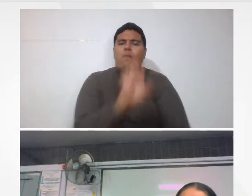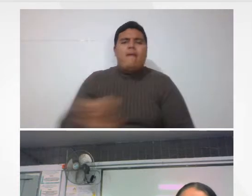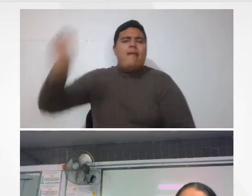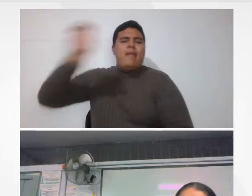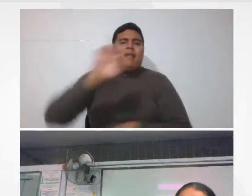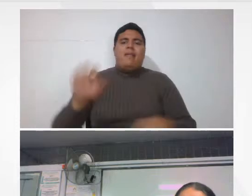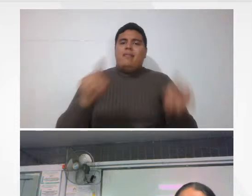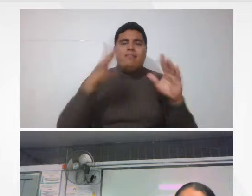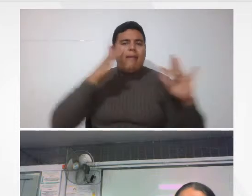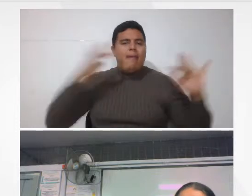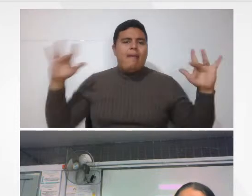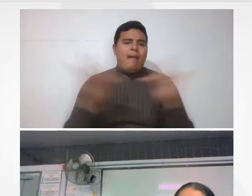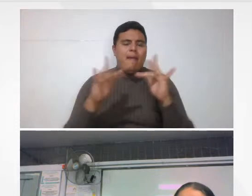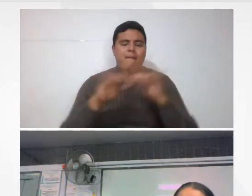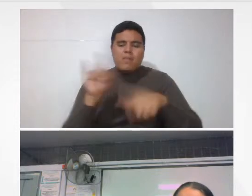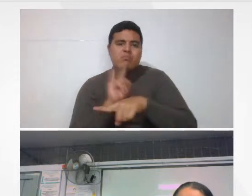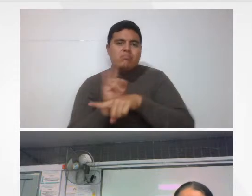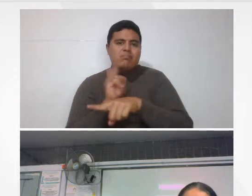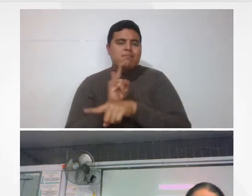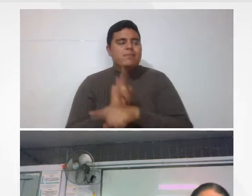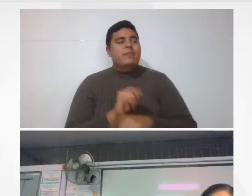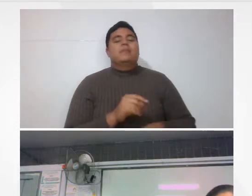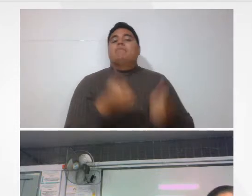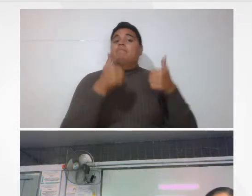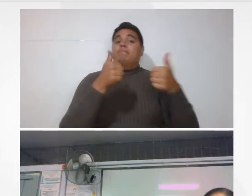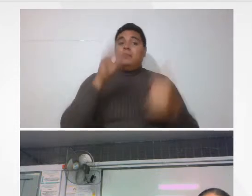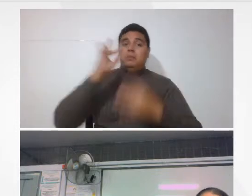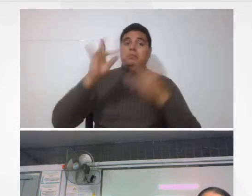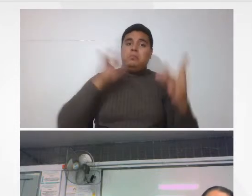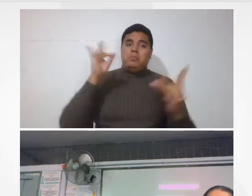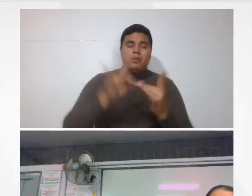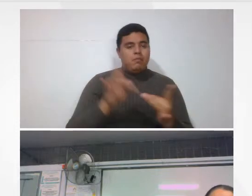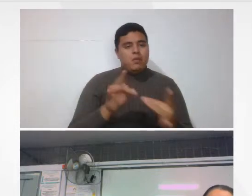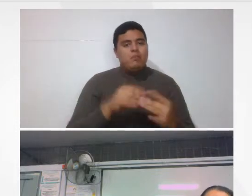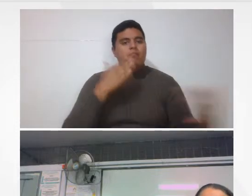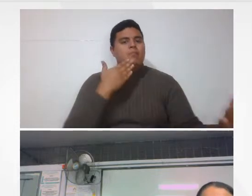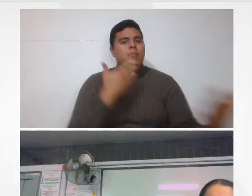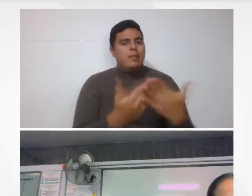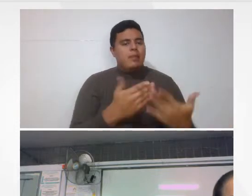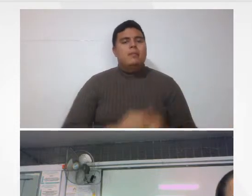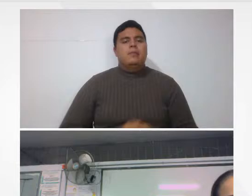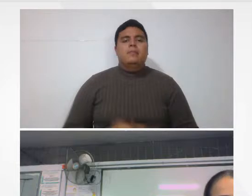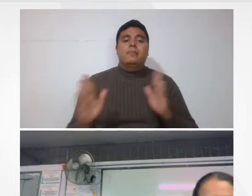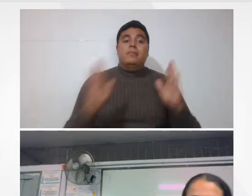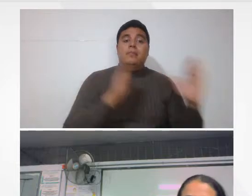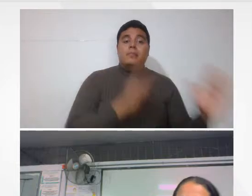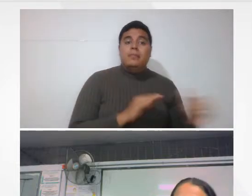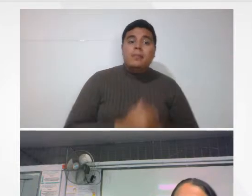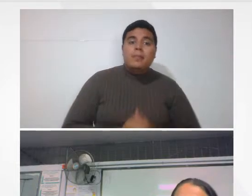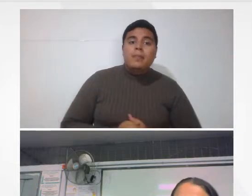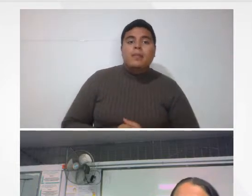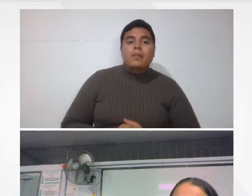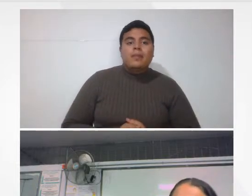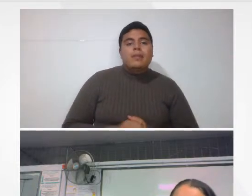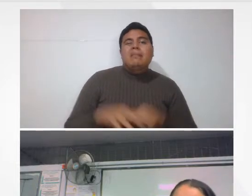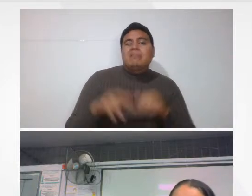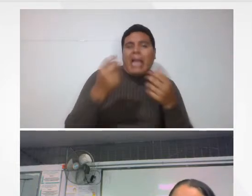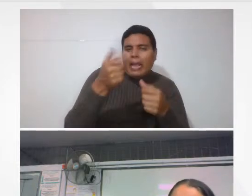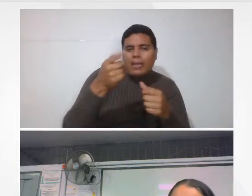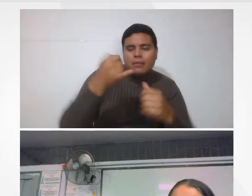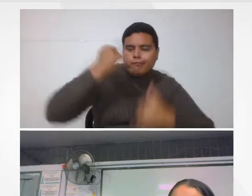Muy bien, así es, perfecto. Muchas gracias, Celia Narváez también. Muchísimas gracias por sus comentarios. Ya estamos llegando al final de nuestro